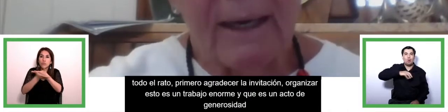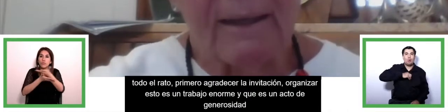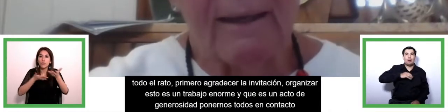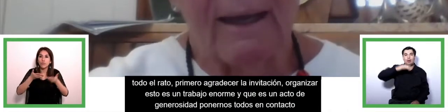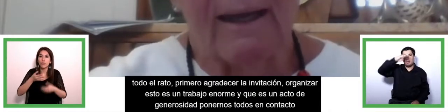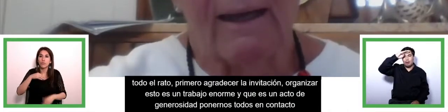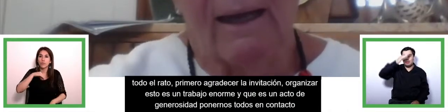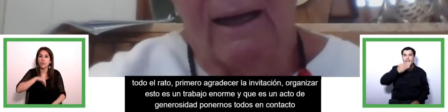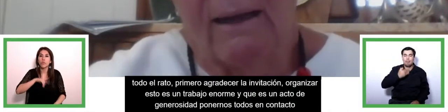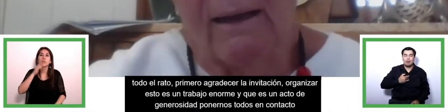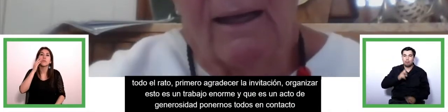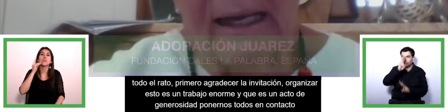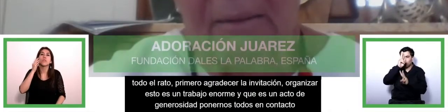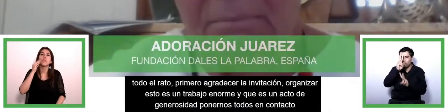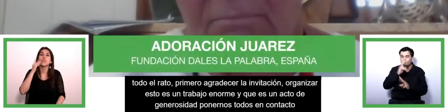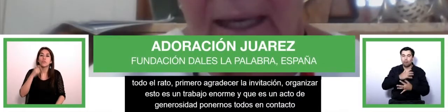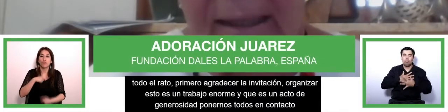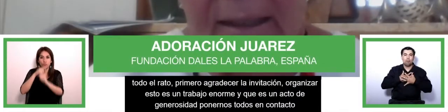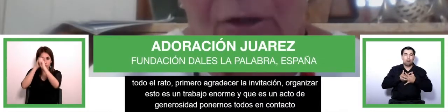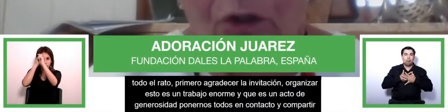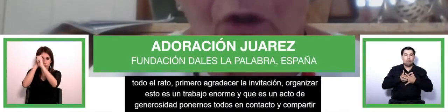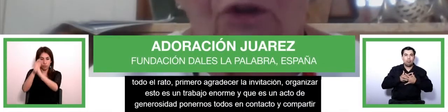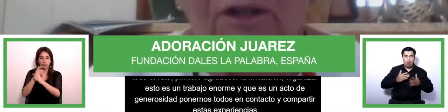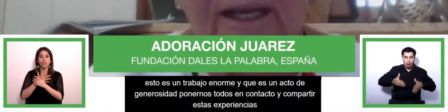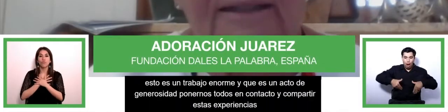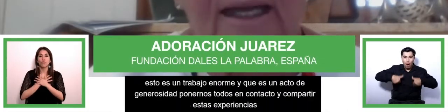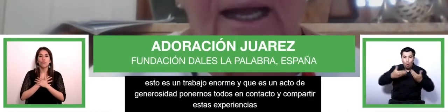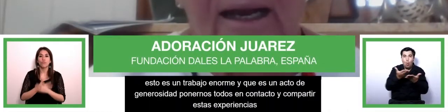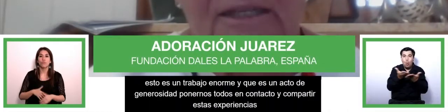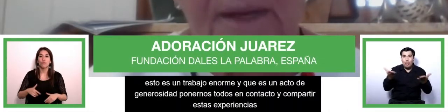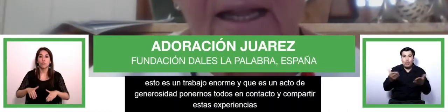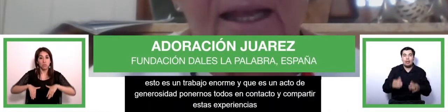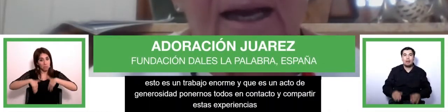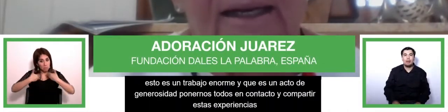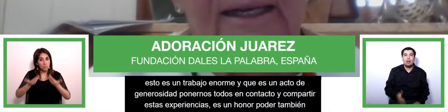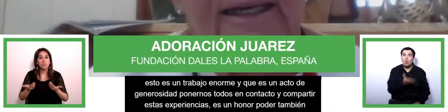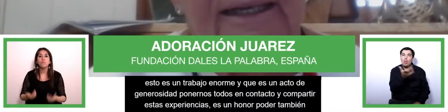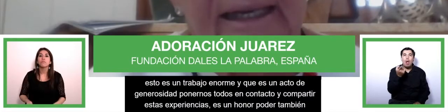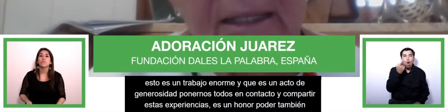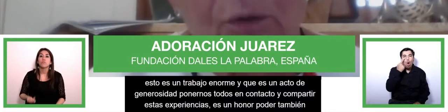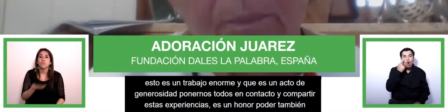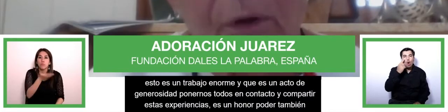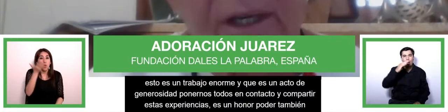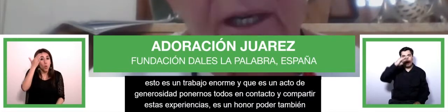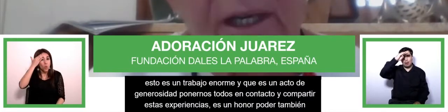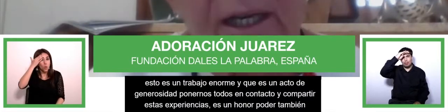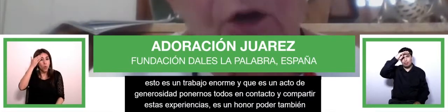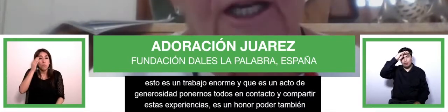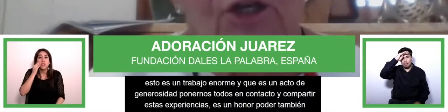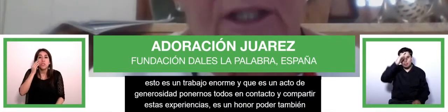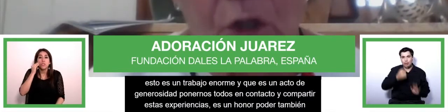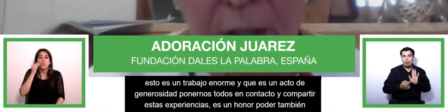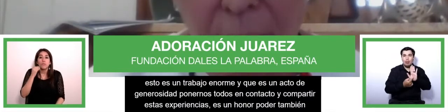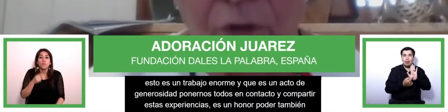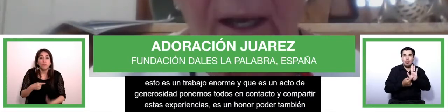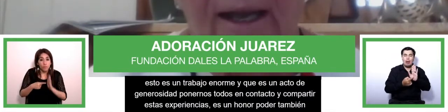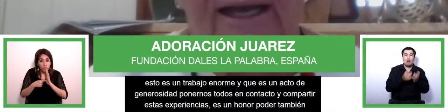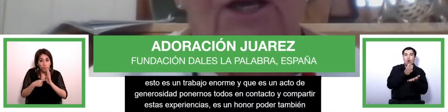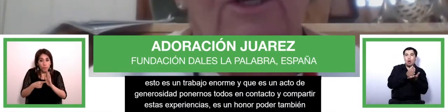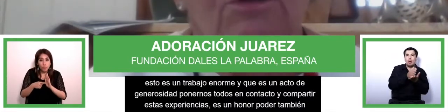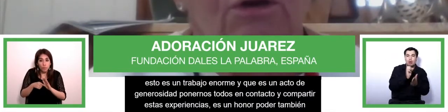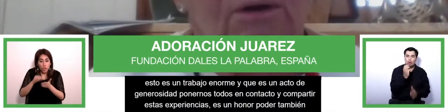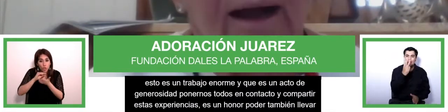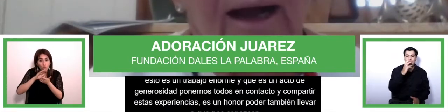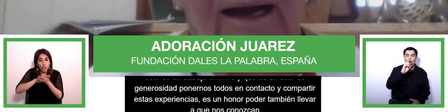llevar a que nos conozcan la experiencia que supone el Colegio Tres Olivos.